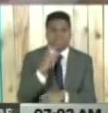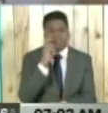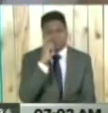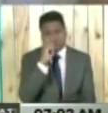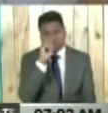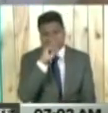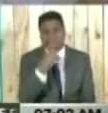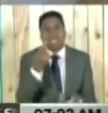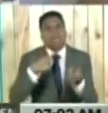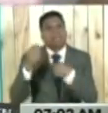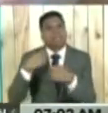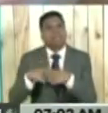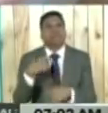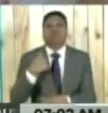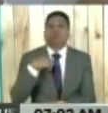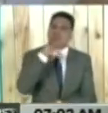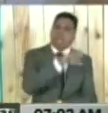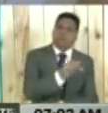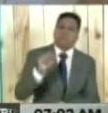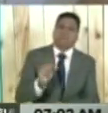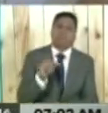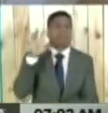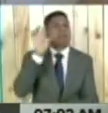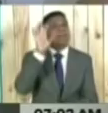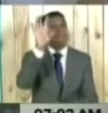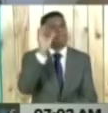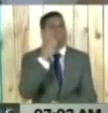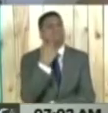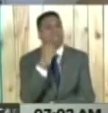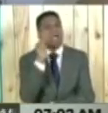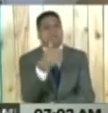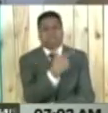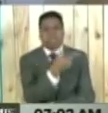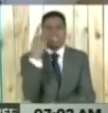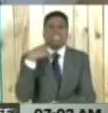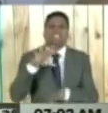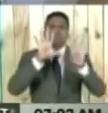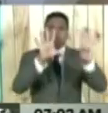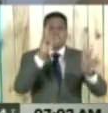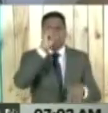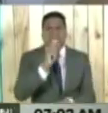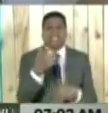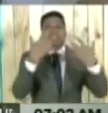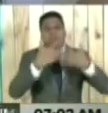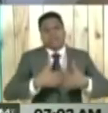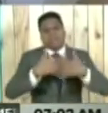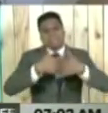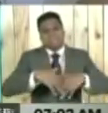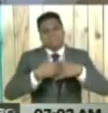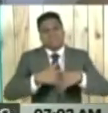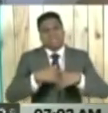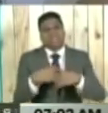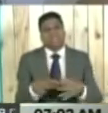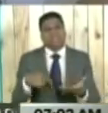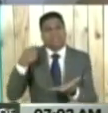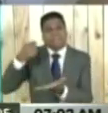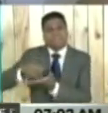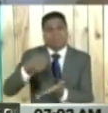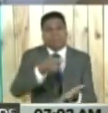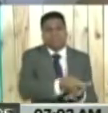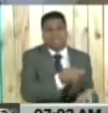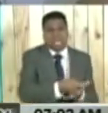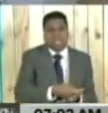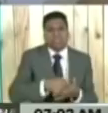vendiendo. Déjame comprarlas para la patria. Y así fue. Hace 9 años estas empresas vienen aportando al fisco,